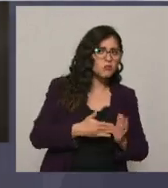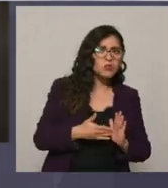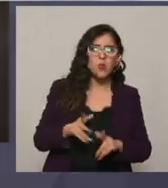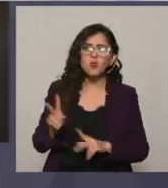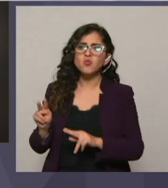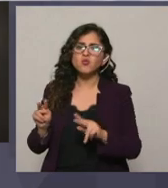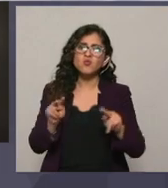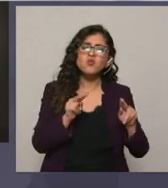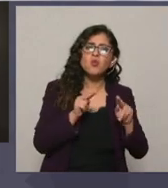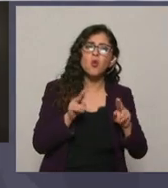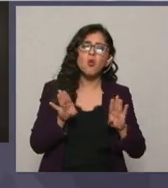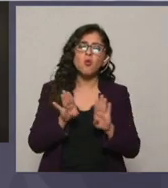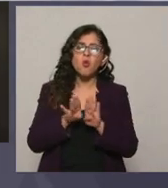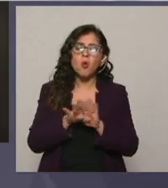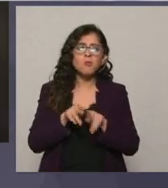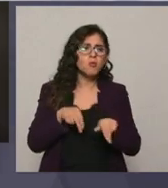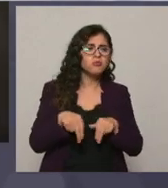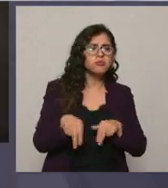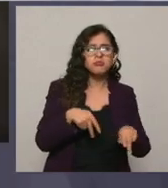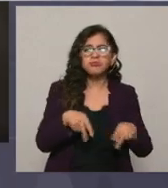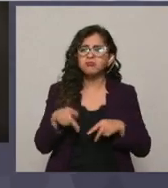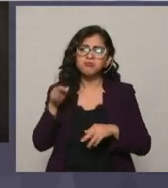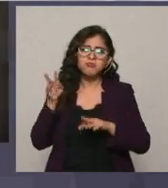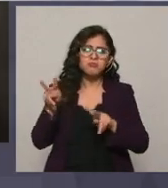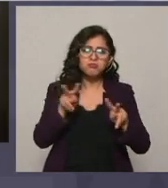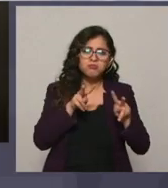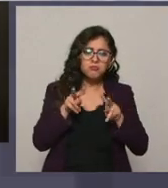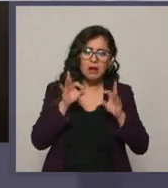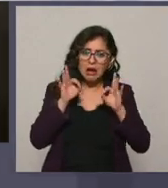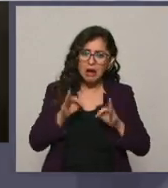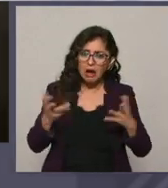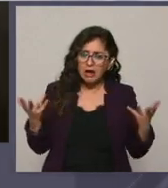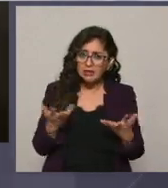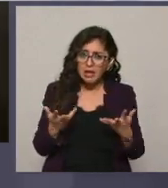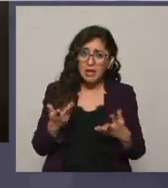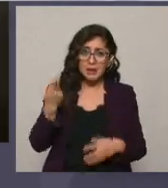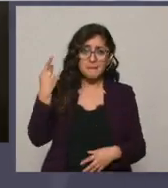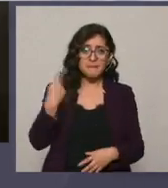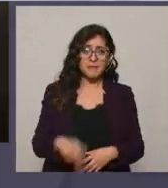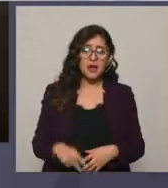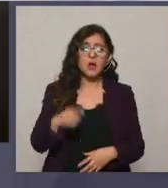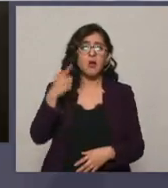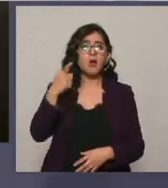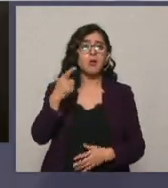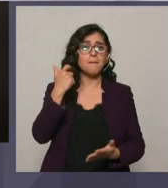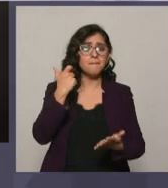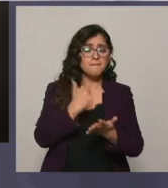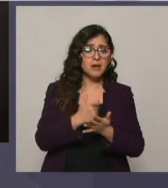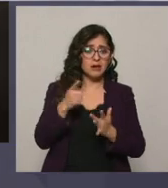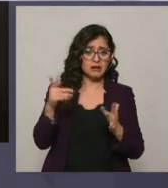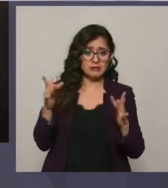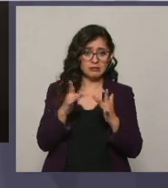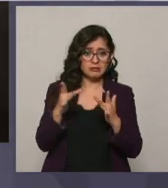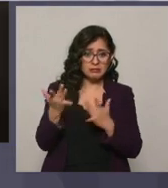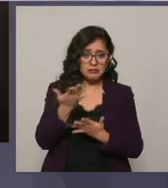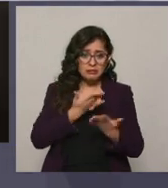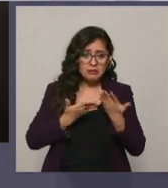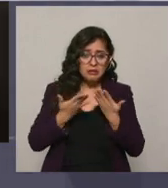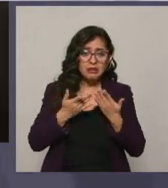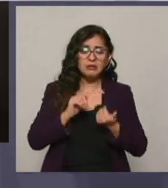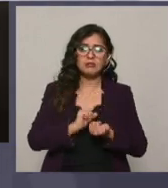qué hacer, qué no hacer. Pero las amenazas digitales te ponen mucho más